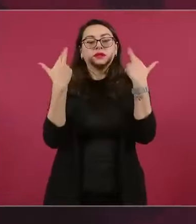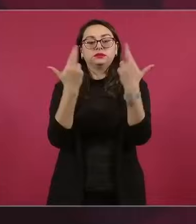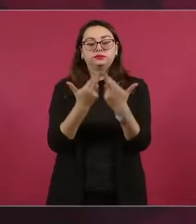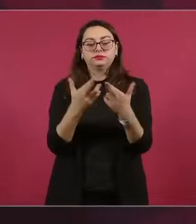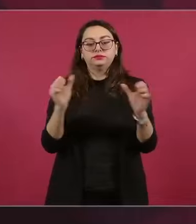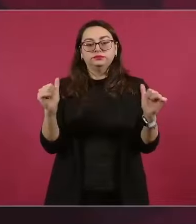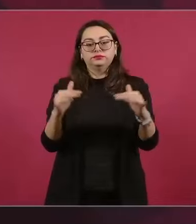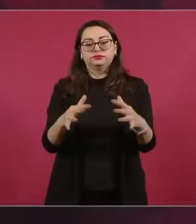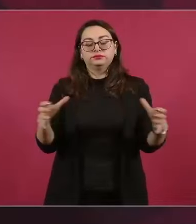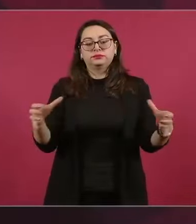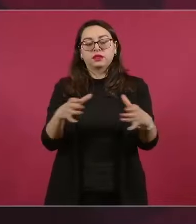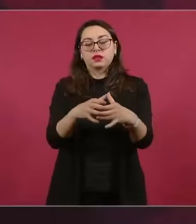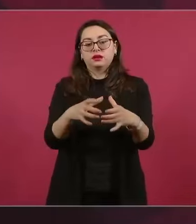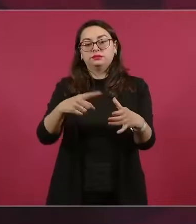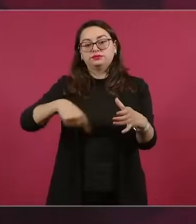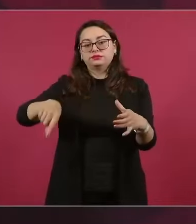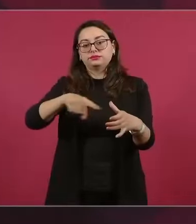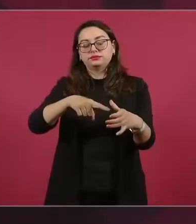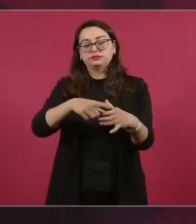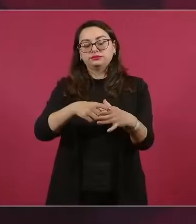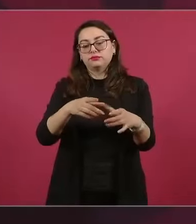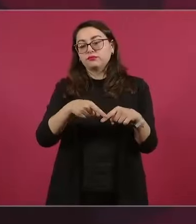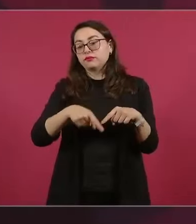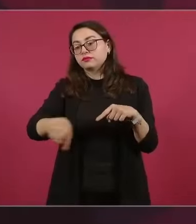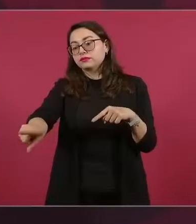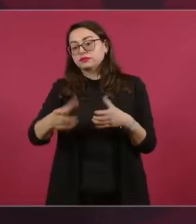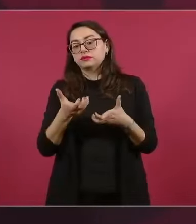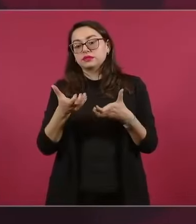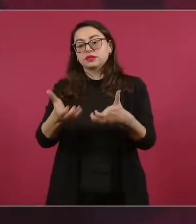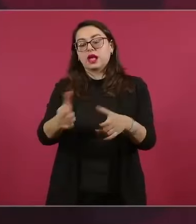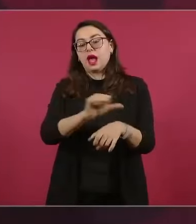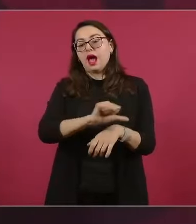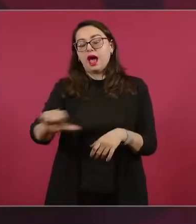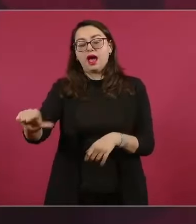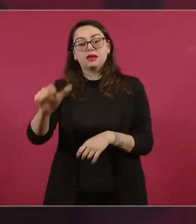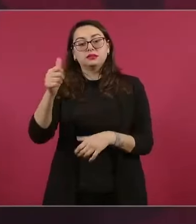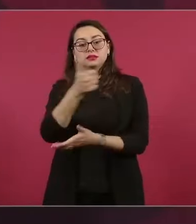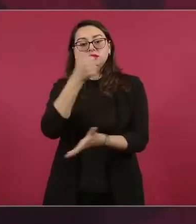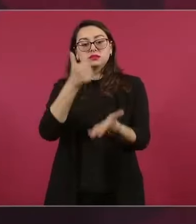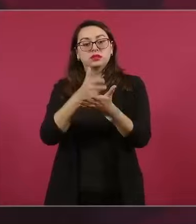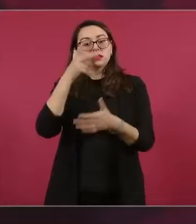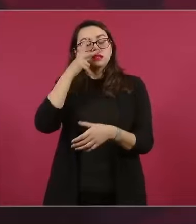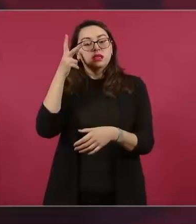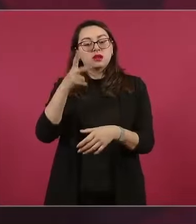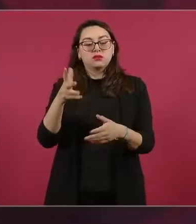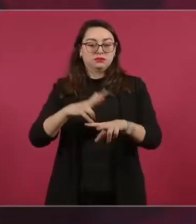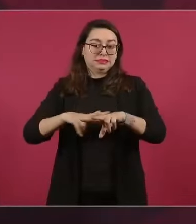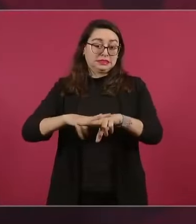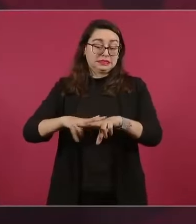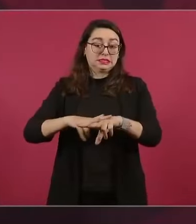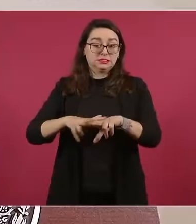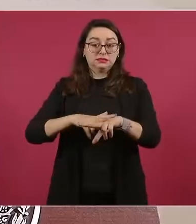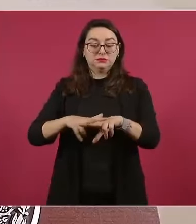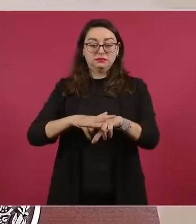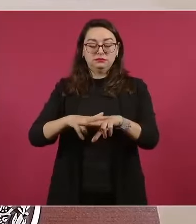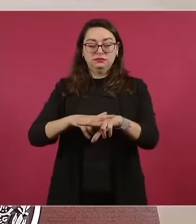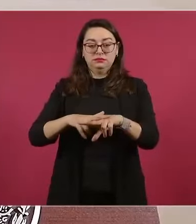el tramo de Ixtepec a Ciudad Hidalgo del tren.